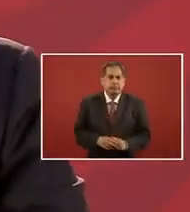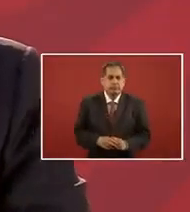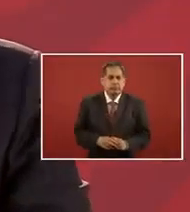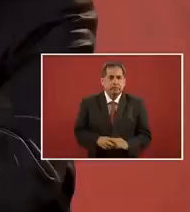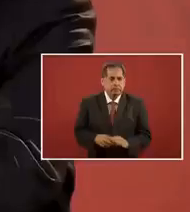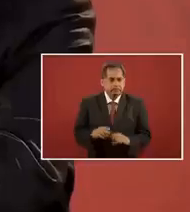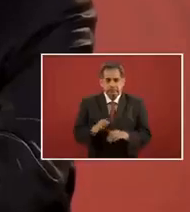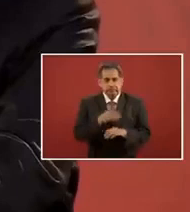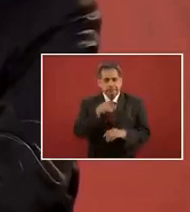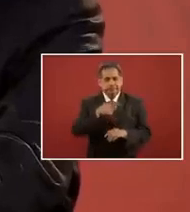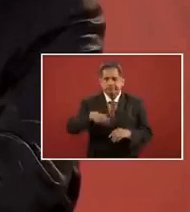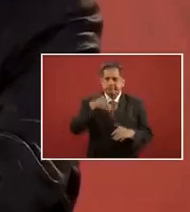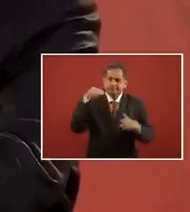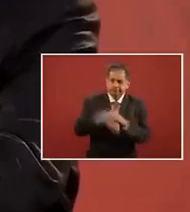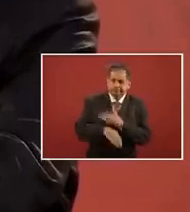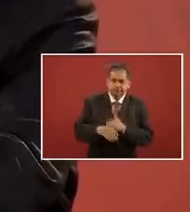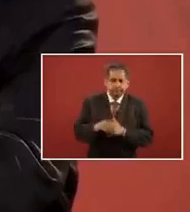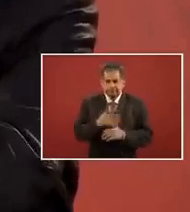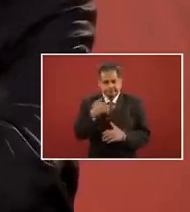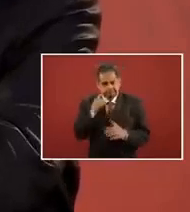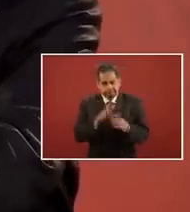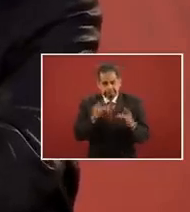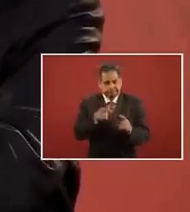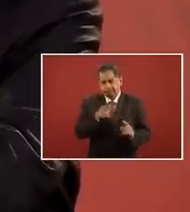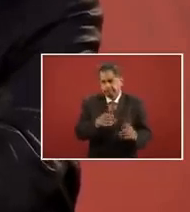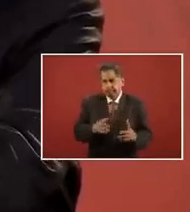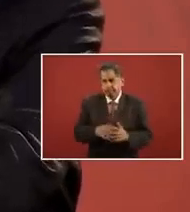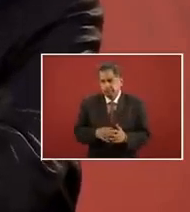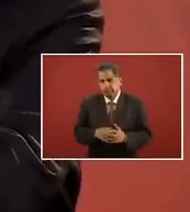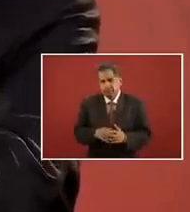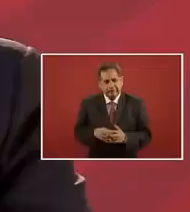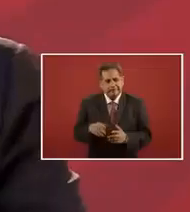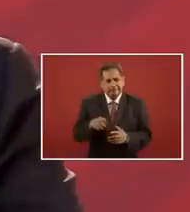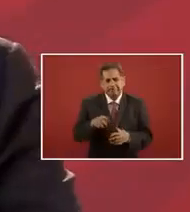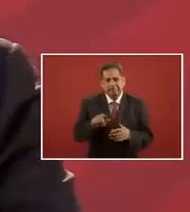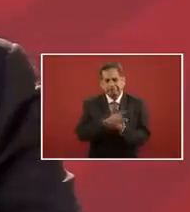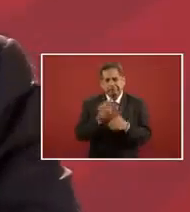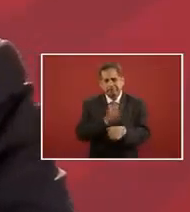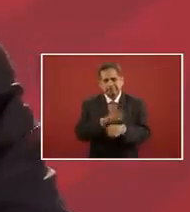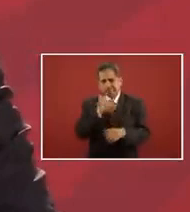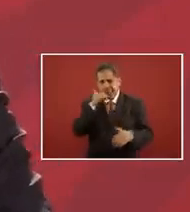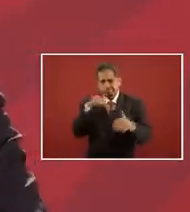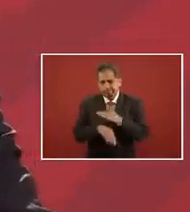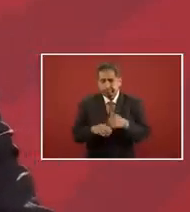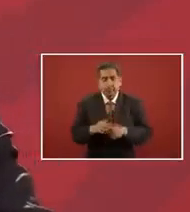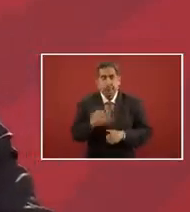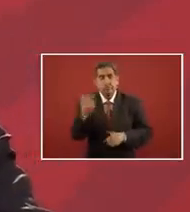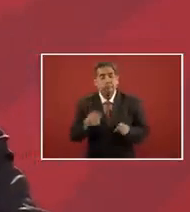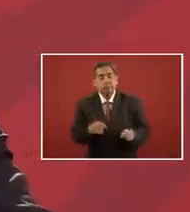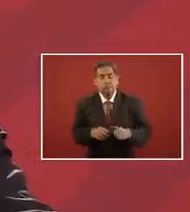y el porqué del fracaso de la llamada reforma energética. Es